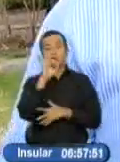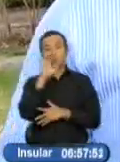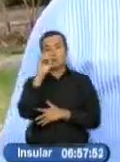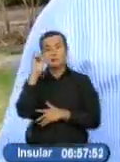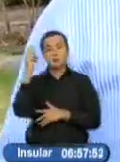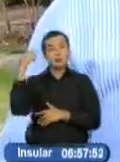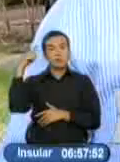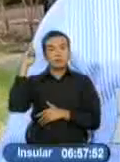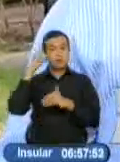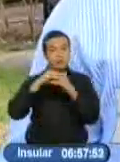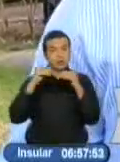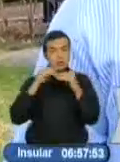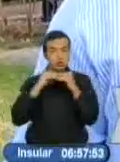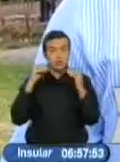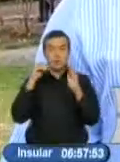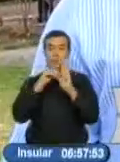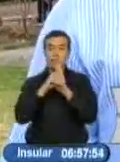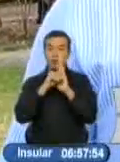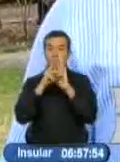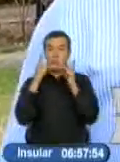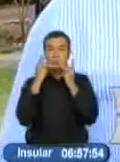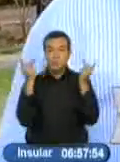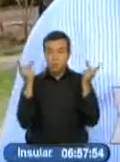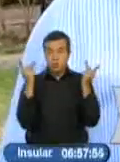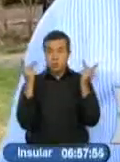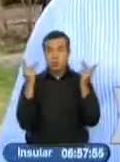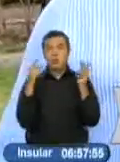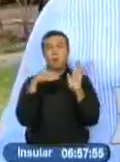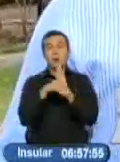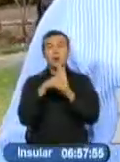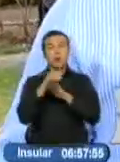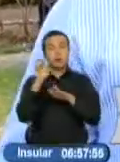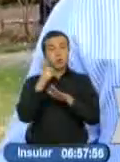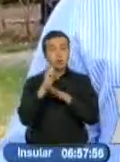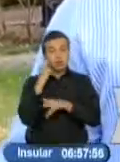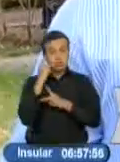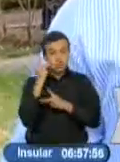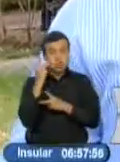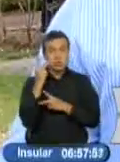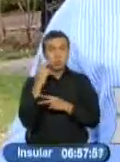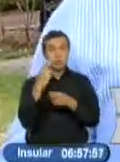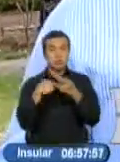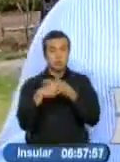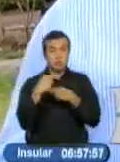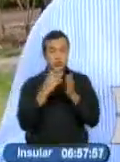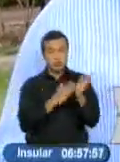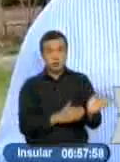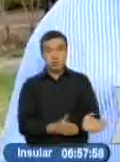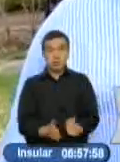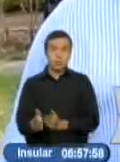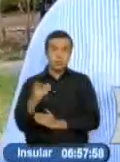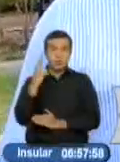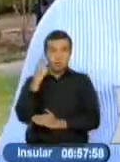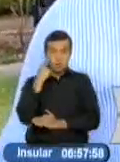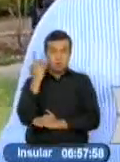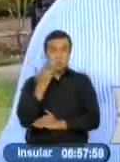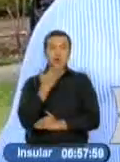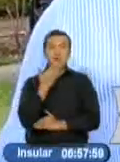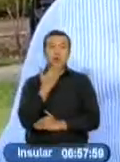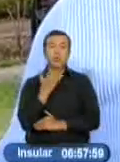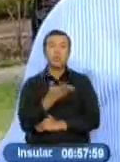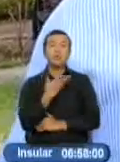millones de dólares dentro de la banca pública, principalmente como es Banco Ecuador, para los pequeños emprendedores. Es ahí entonces donde nosotros vamos a hacer